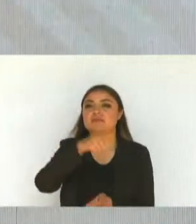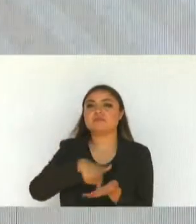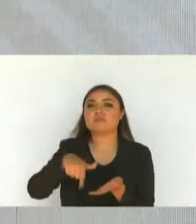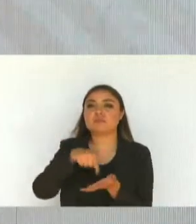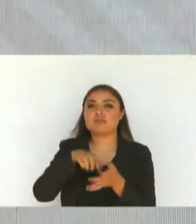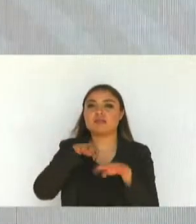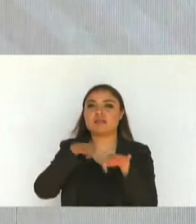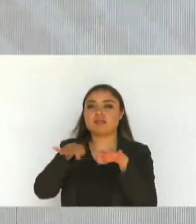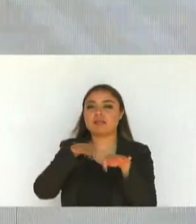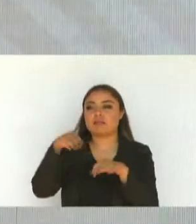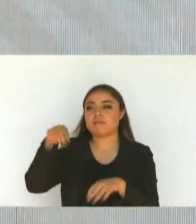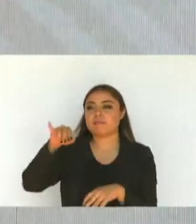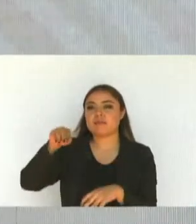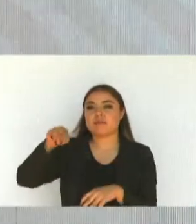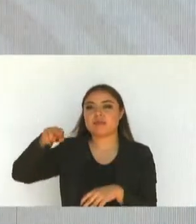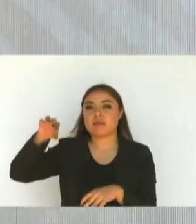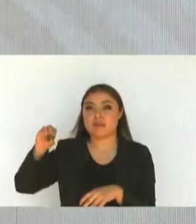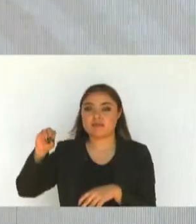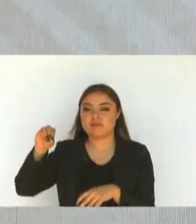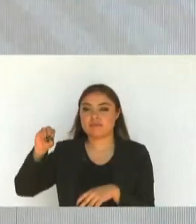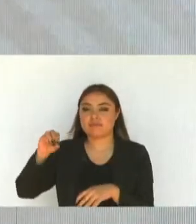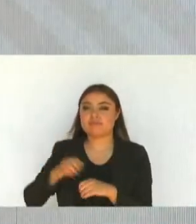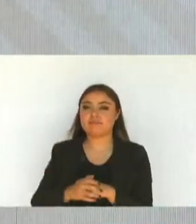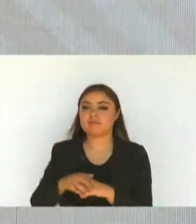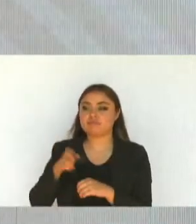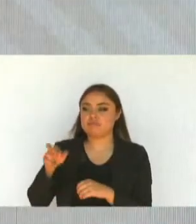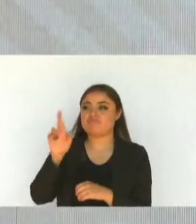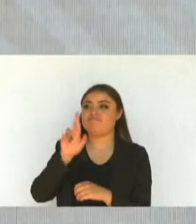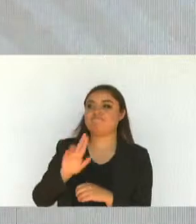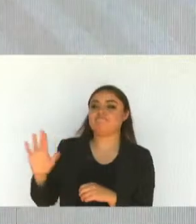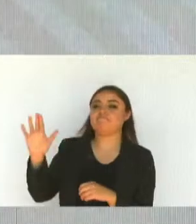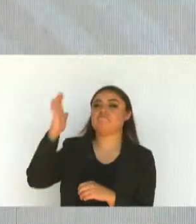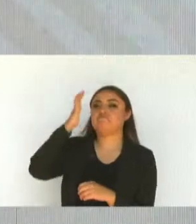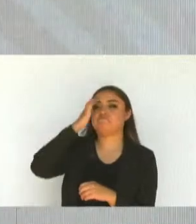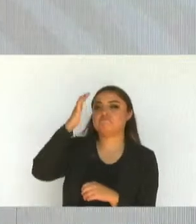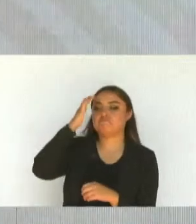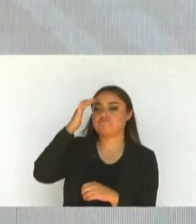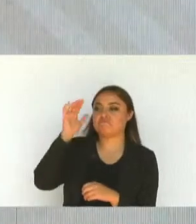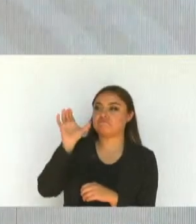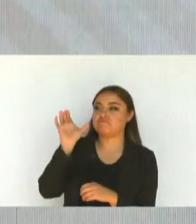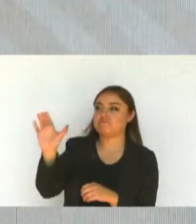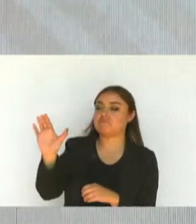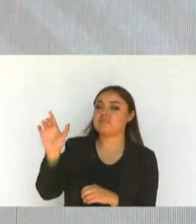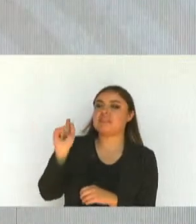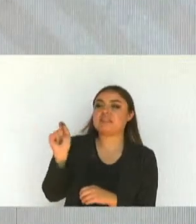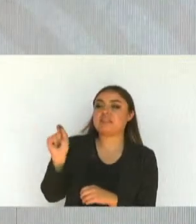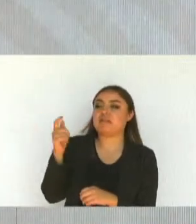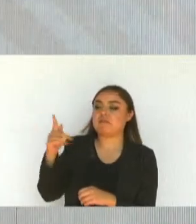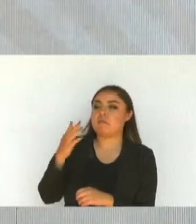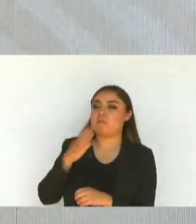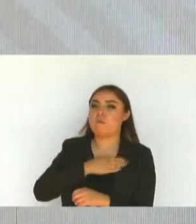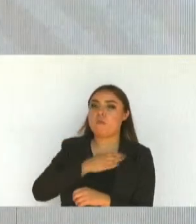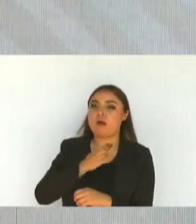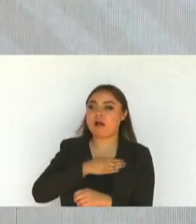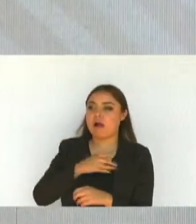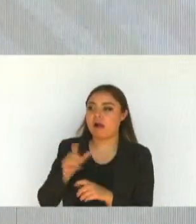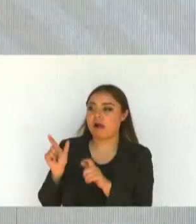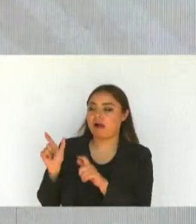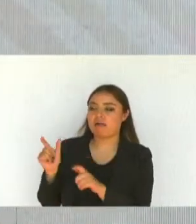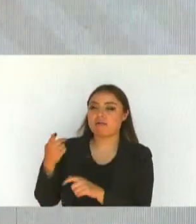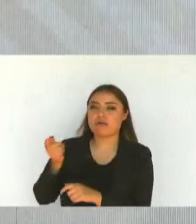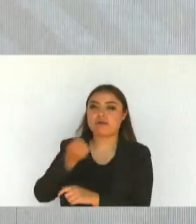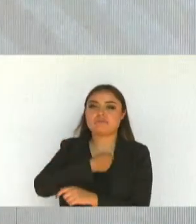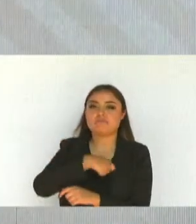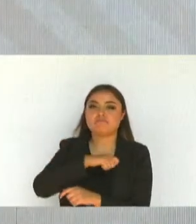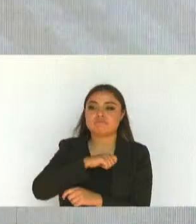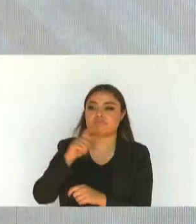trabajo del sector minero metalúrgico fueron reconocidos con el distintivo de seguridad sanitaria otorgada por el